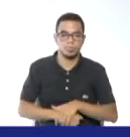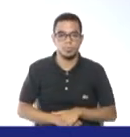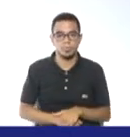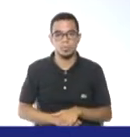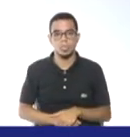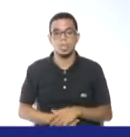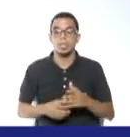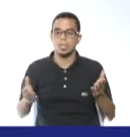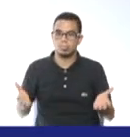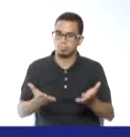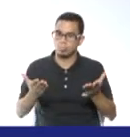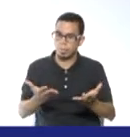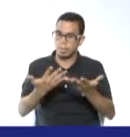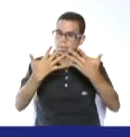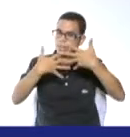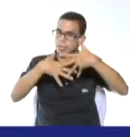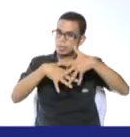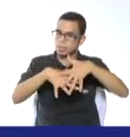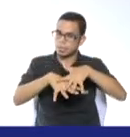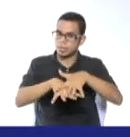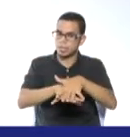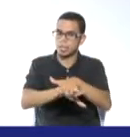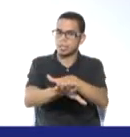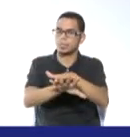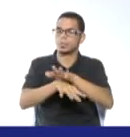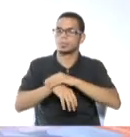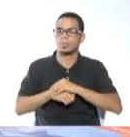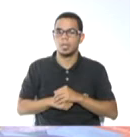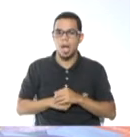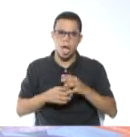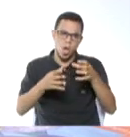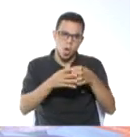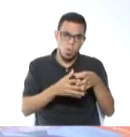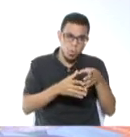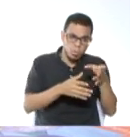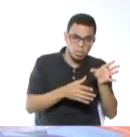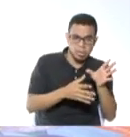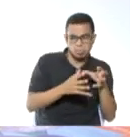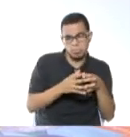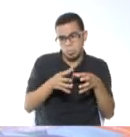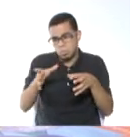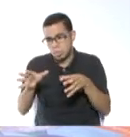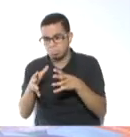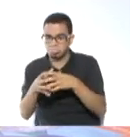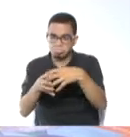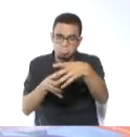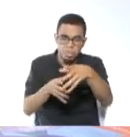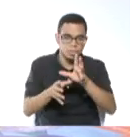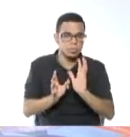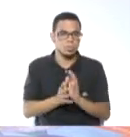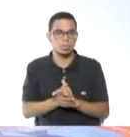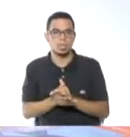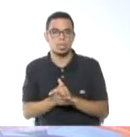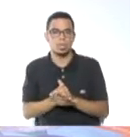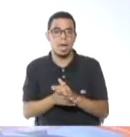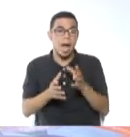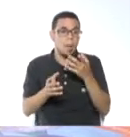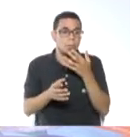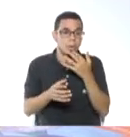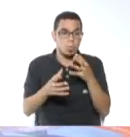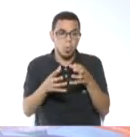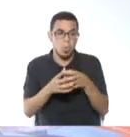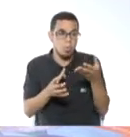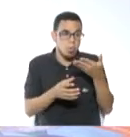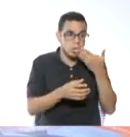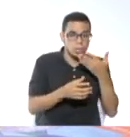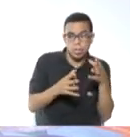de inclusión e integración, pues allí no hay límite, no podemos decir que hay un grupo de creación, recreación y producción para las personas con discapacidad, no,